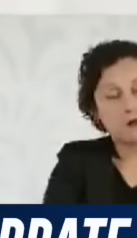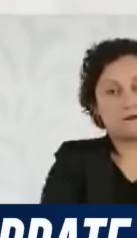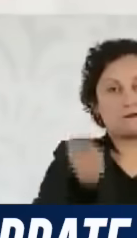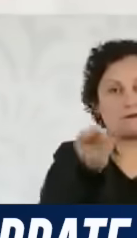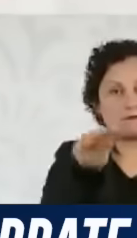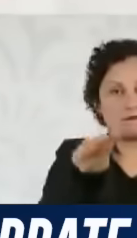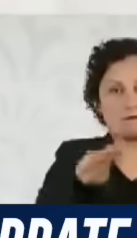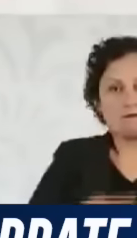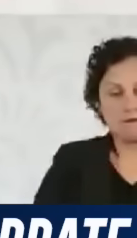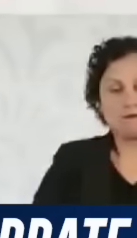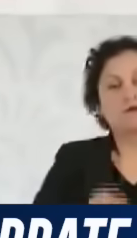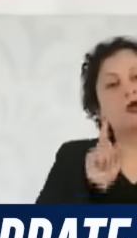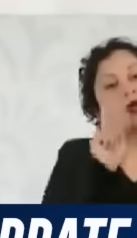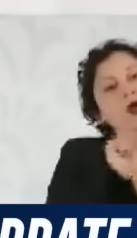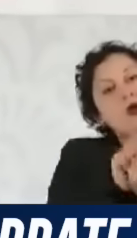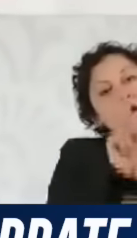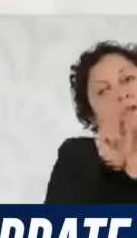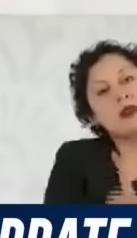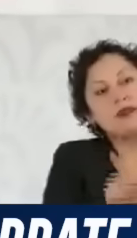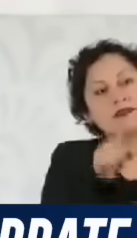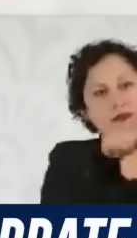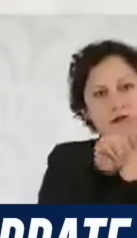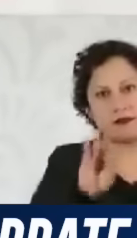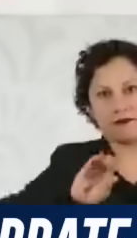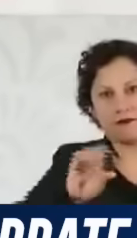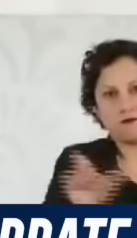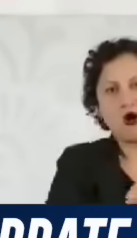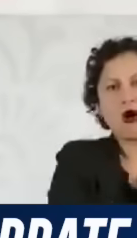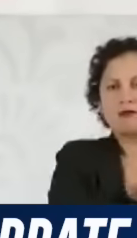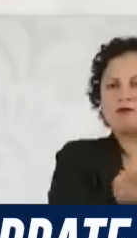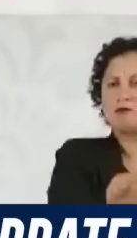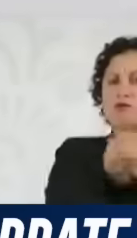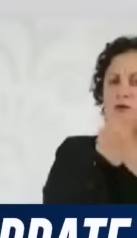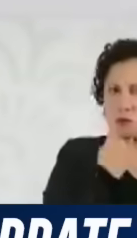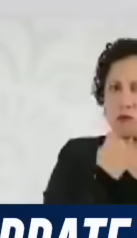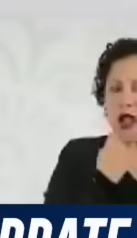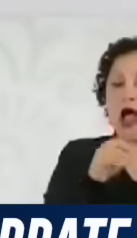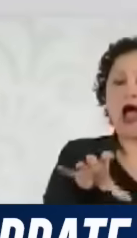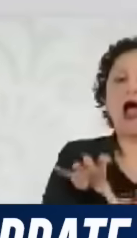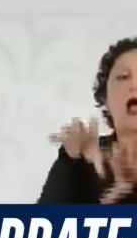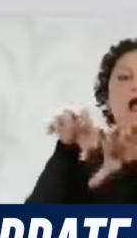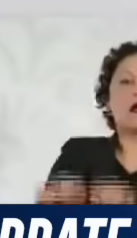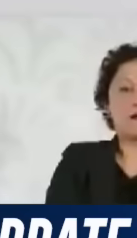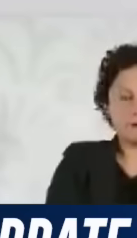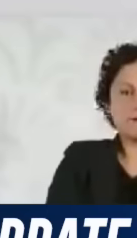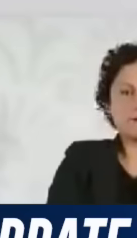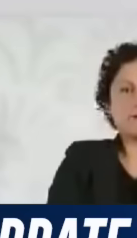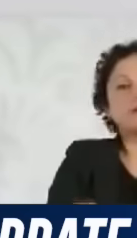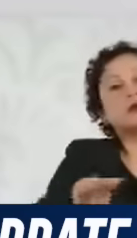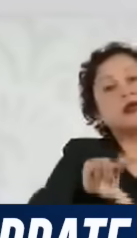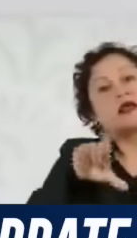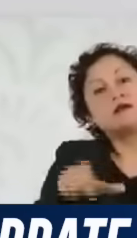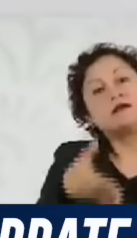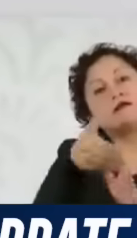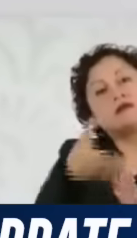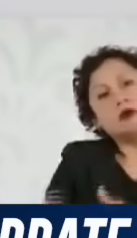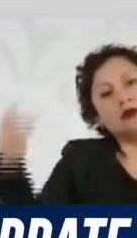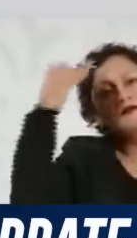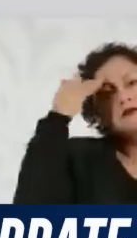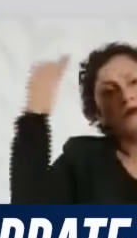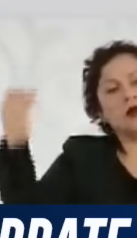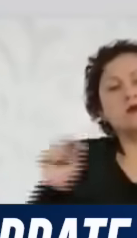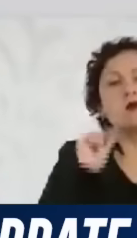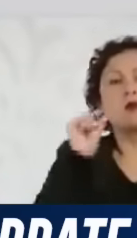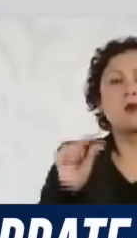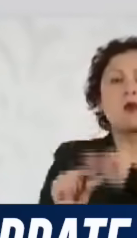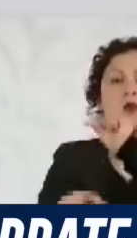Finalmente Fox accedió y se recuperó el Parque de la Hormiga. Y después fuimos recuperando una buena parte